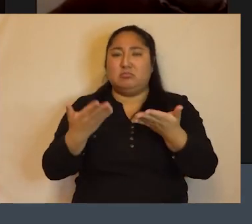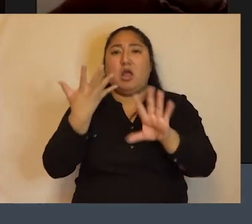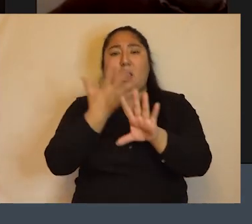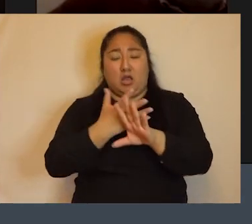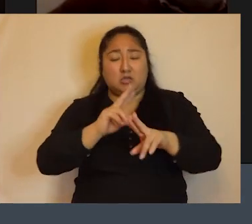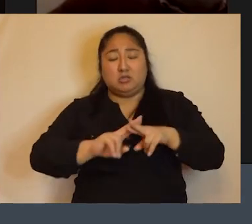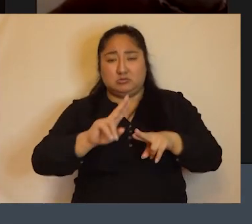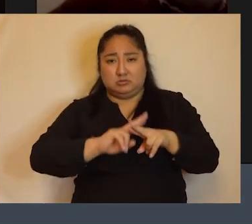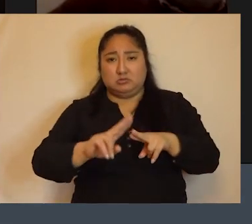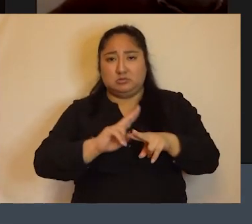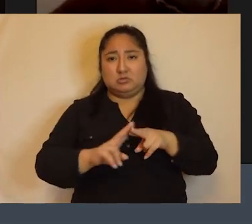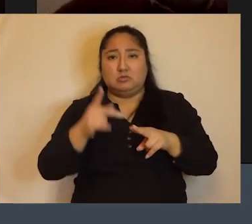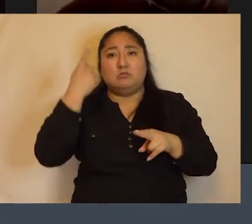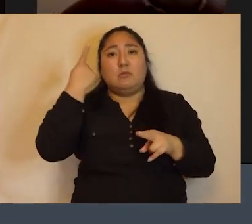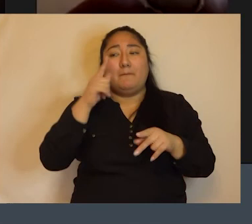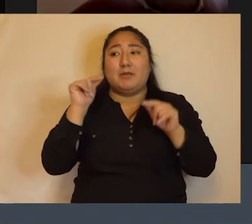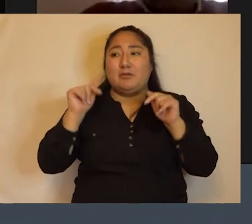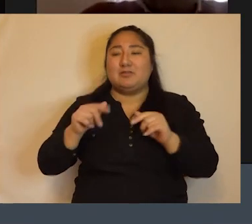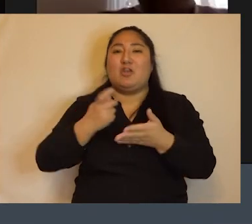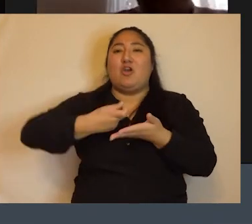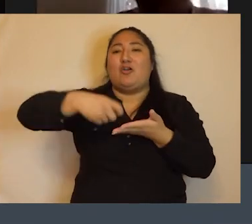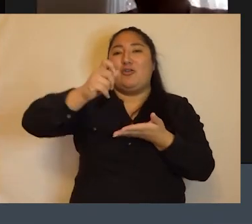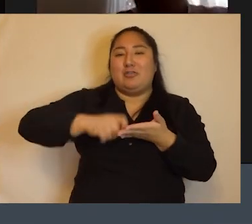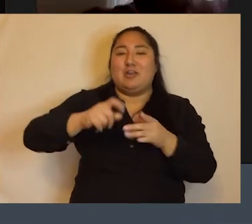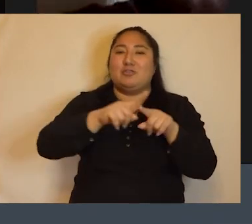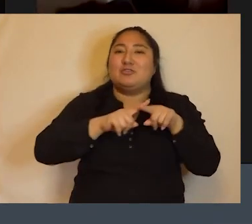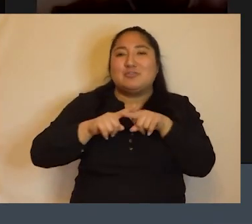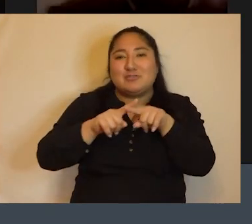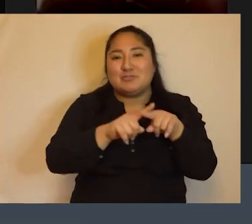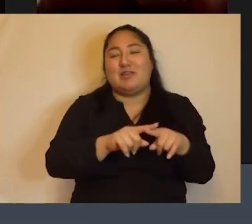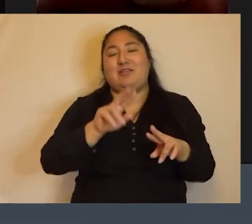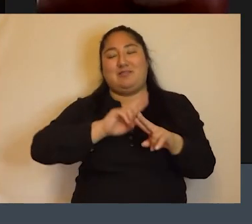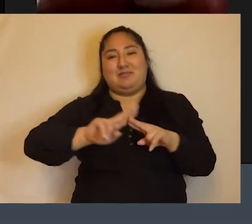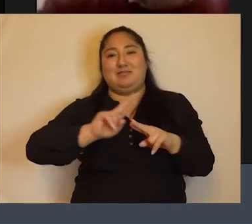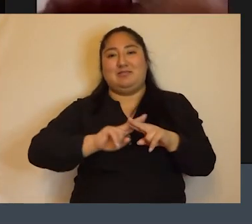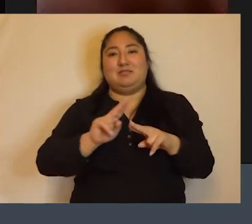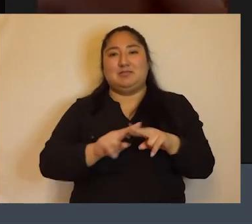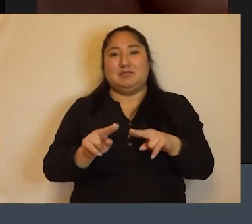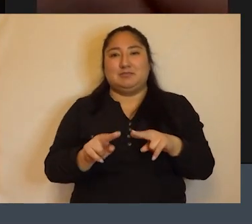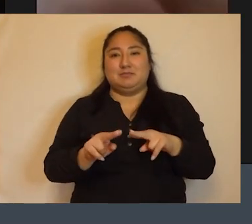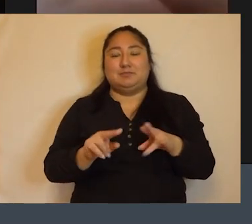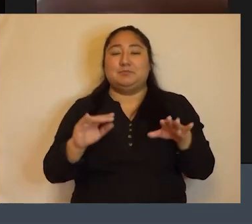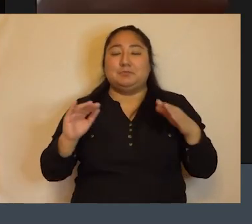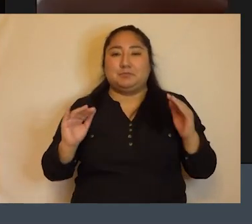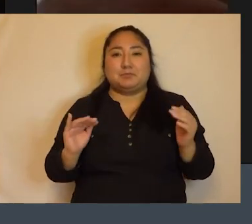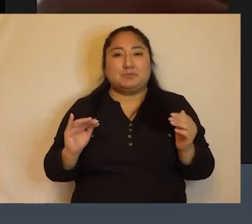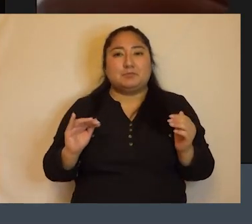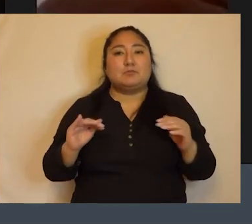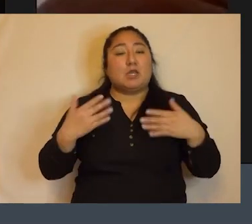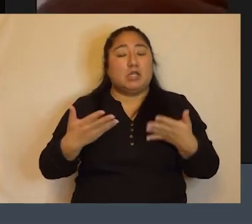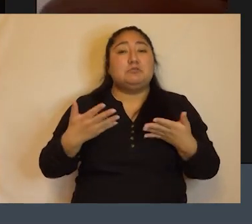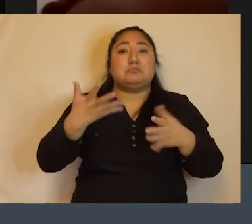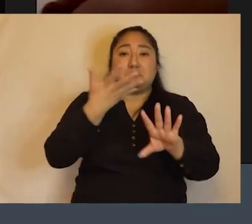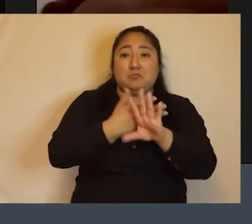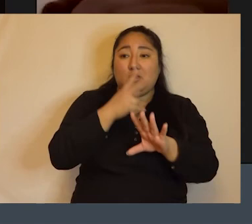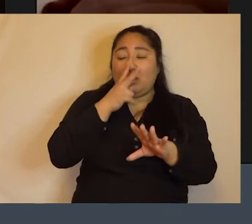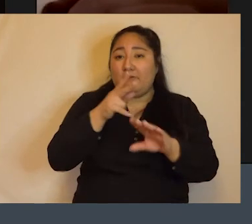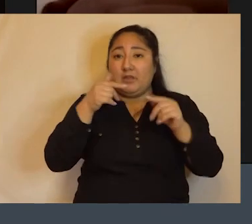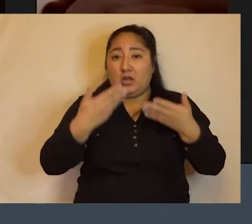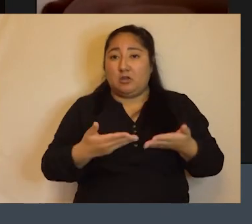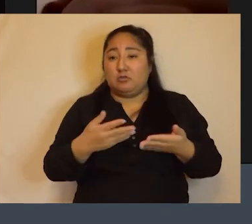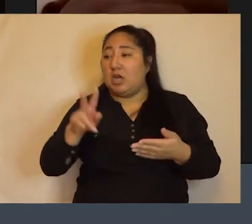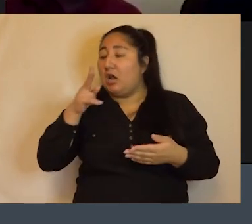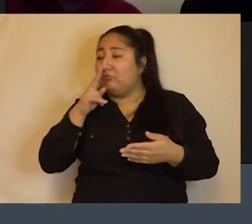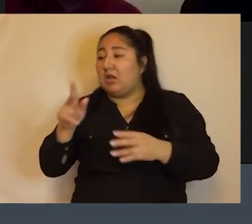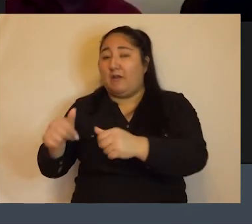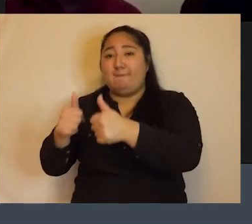más fuerte, hay que hacerlo. Pero esos son los contratos sociales que hacen las sociedades civilizadas, ¿sí? Y obviamente lo que tenemos